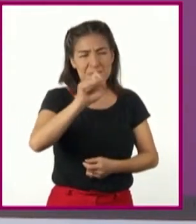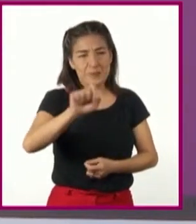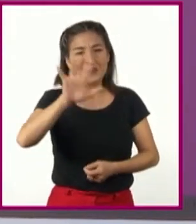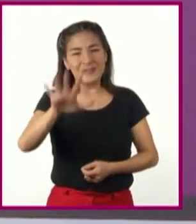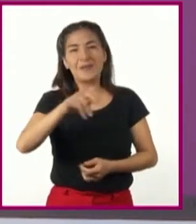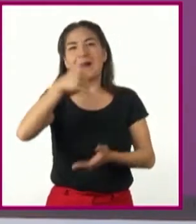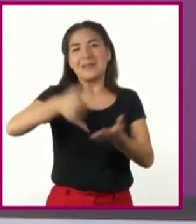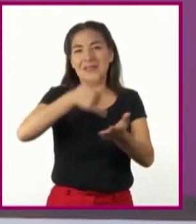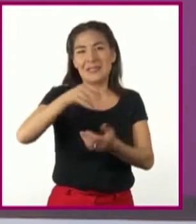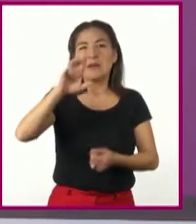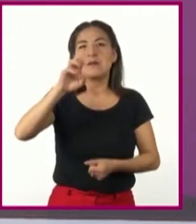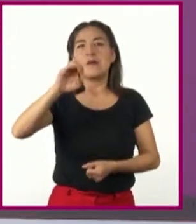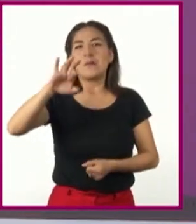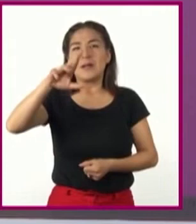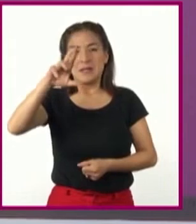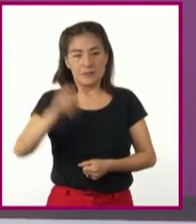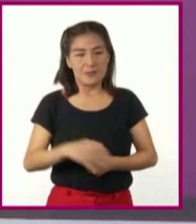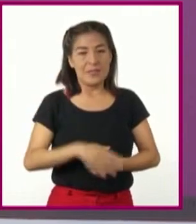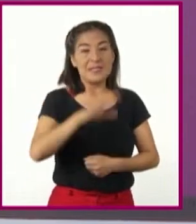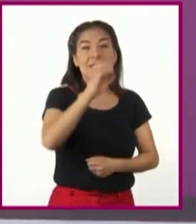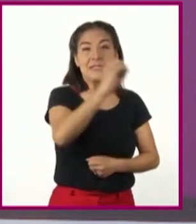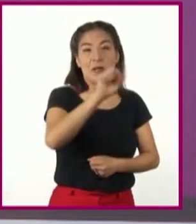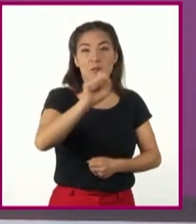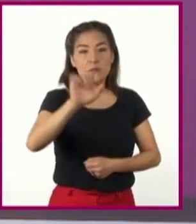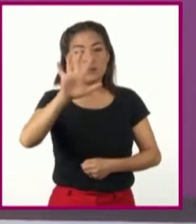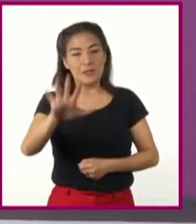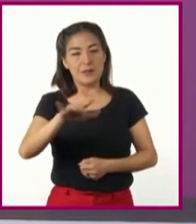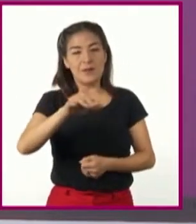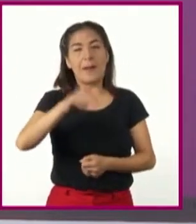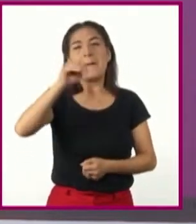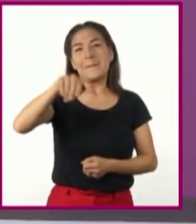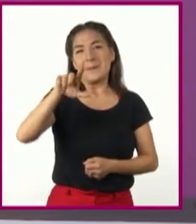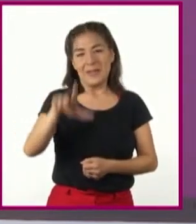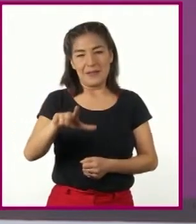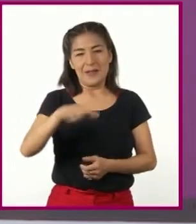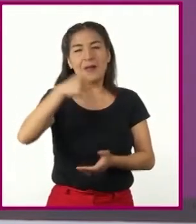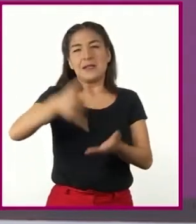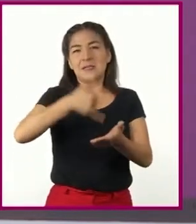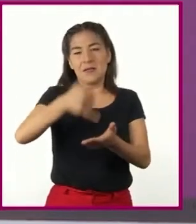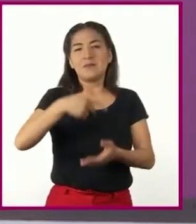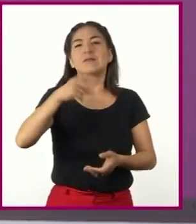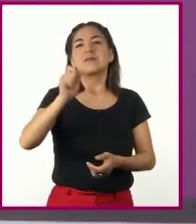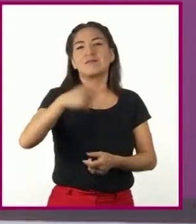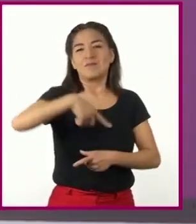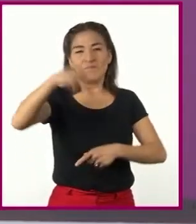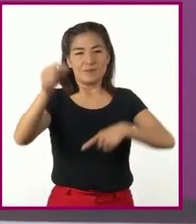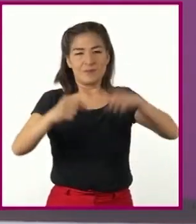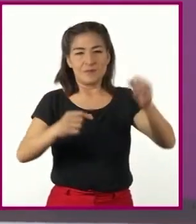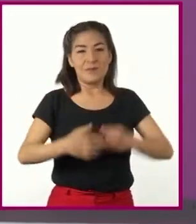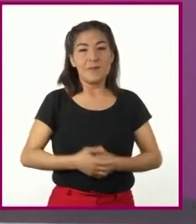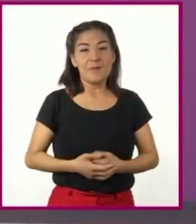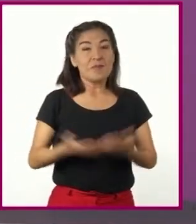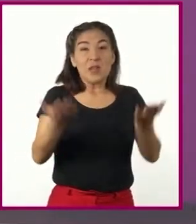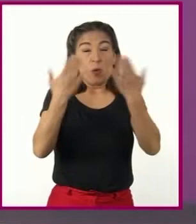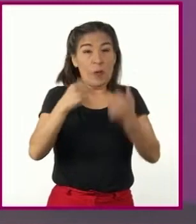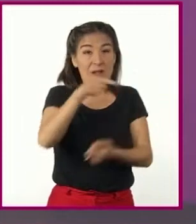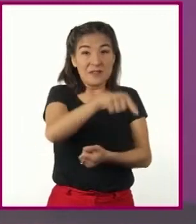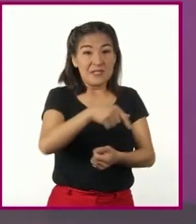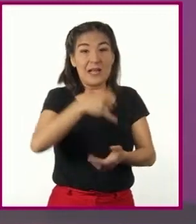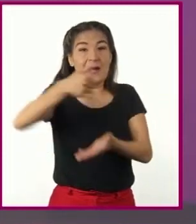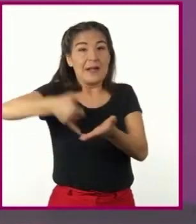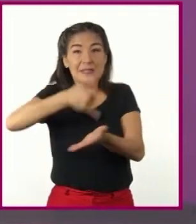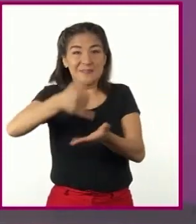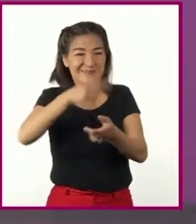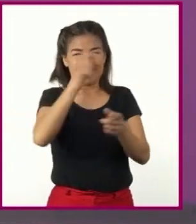romero y 0.5 mililitros de aceite de eucalipto. Si no cuentan con los aceites